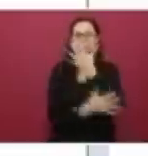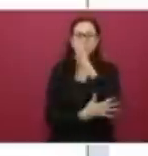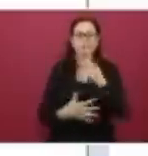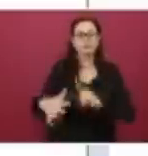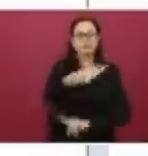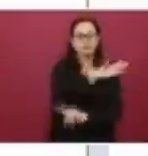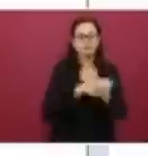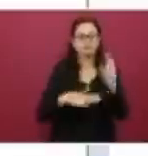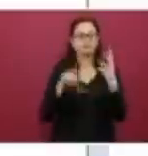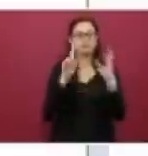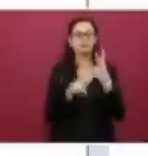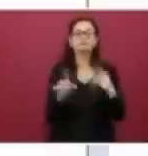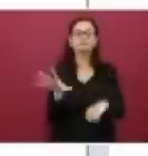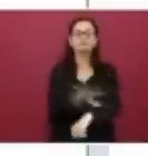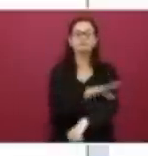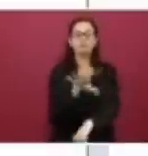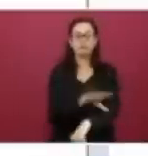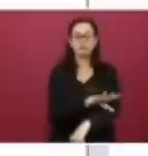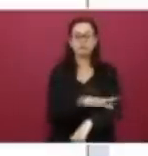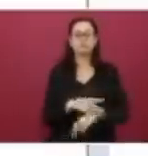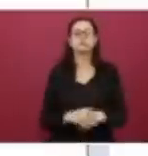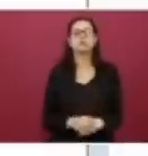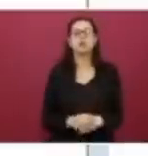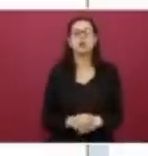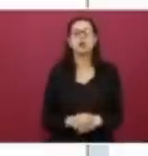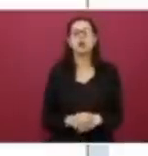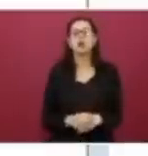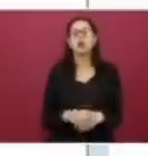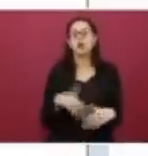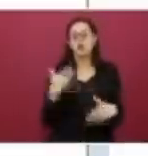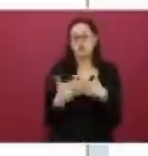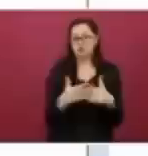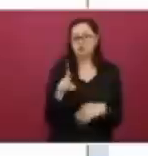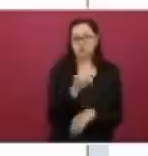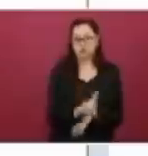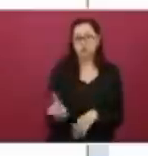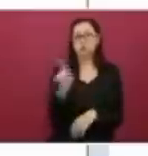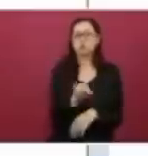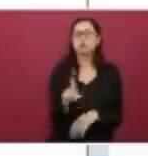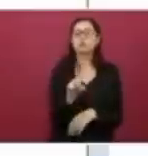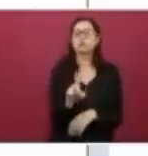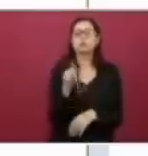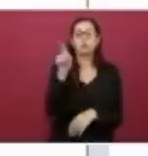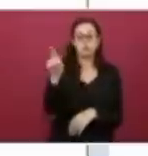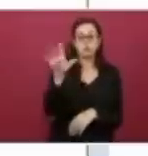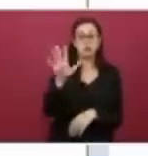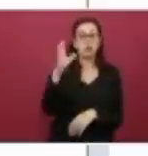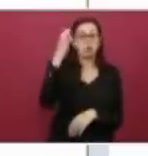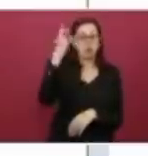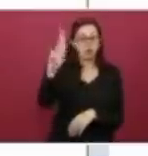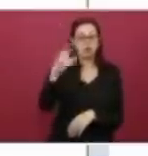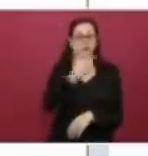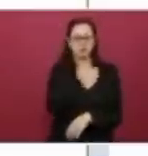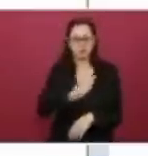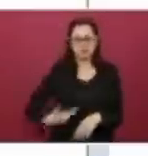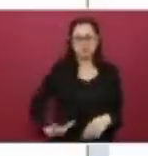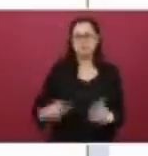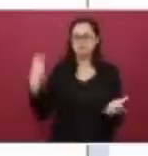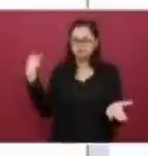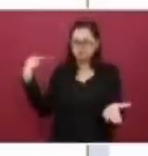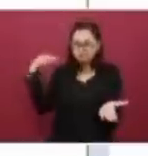electricidad el próximo domingo el presidente de la república acudirá a la ciudad de cuautla a hacer del conocimiento